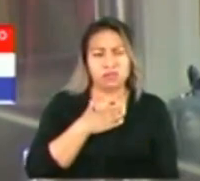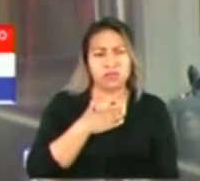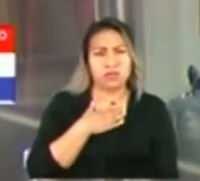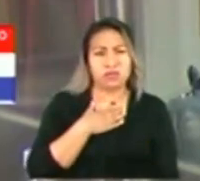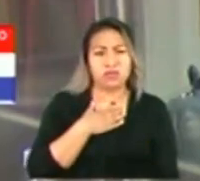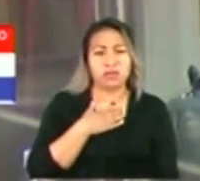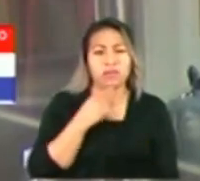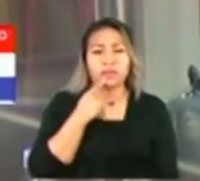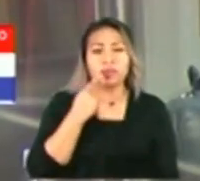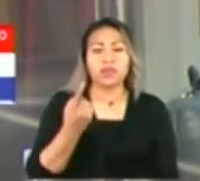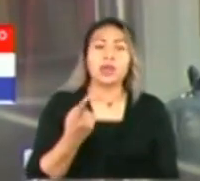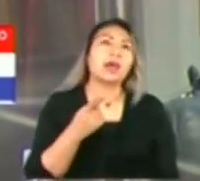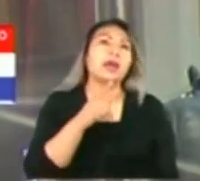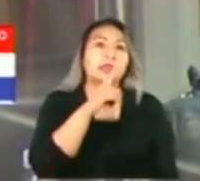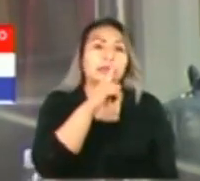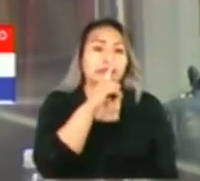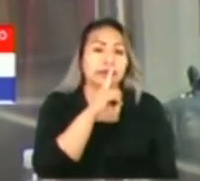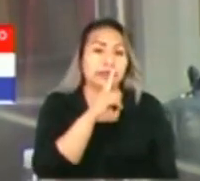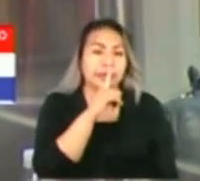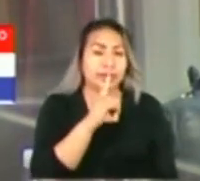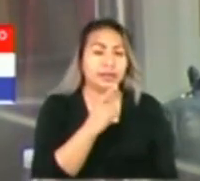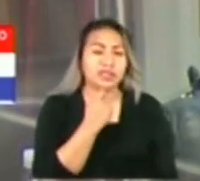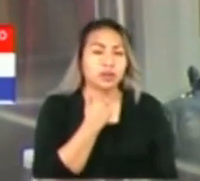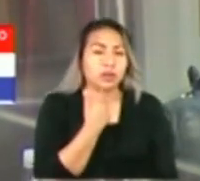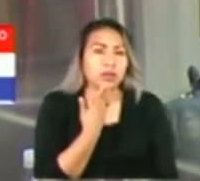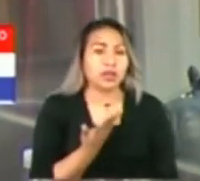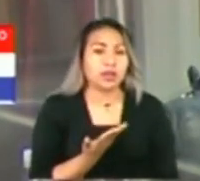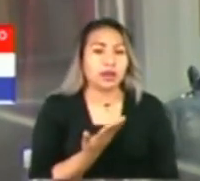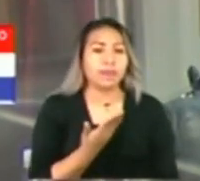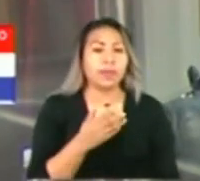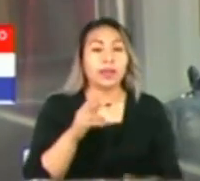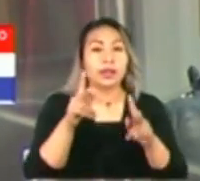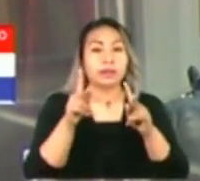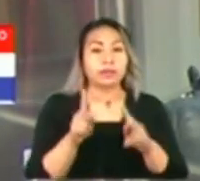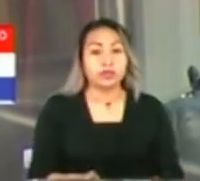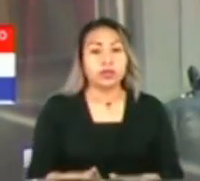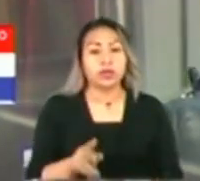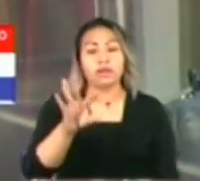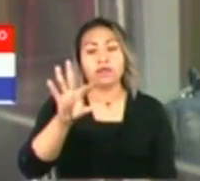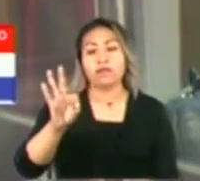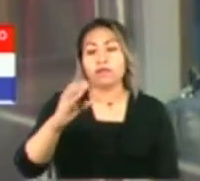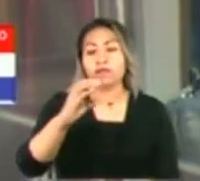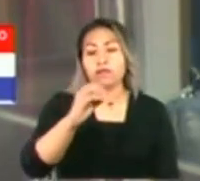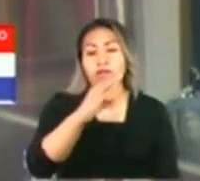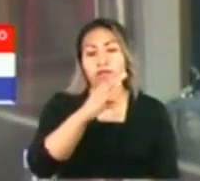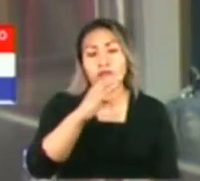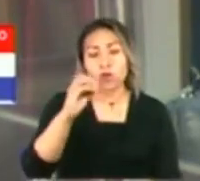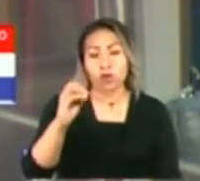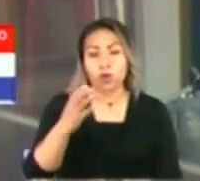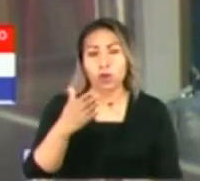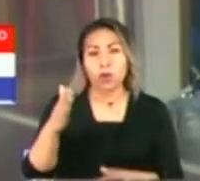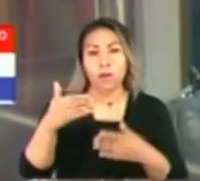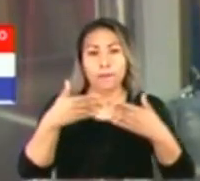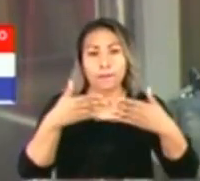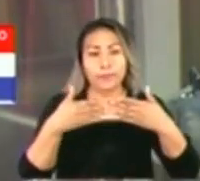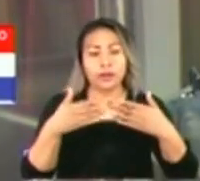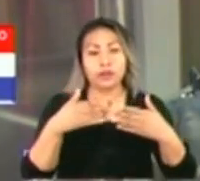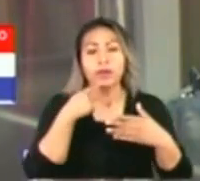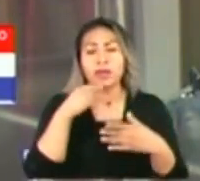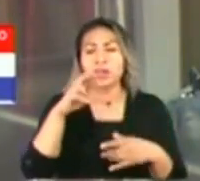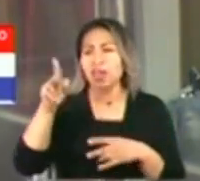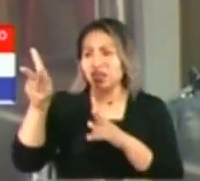el silencio cómplice de los señores de Foco Panamá, quienes no dijeron absolutamente